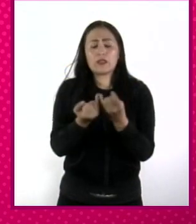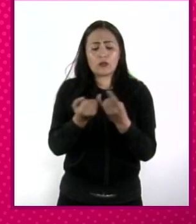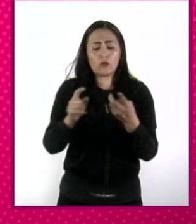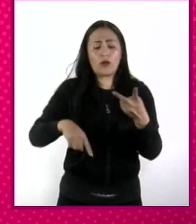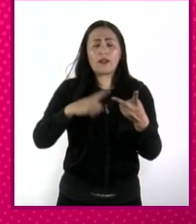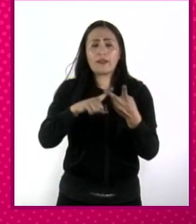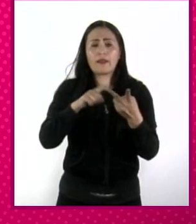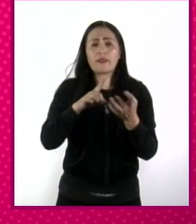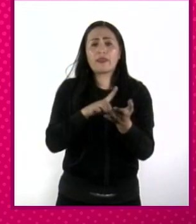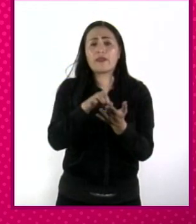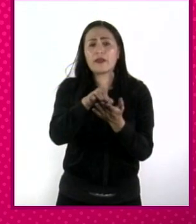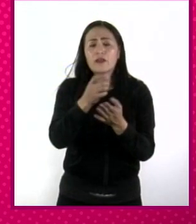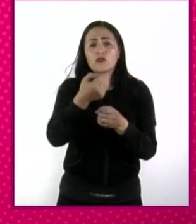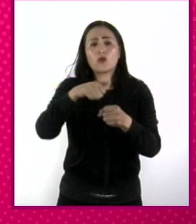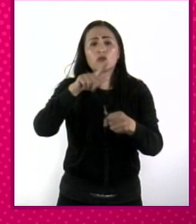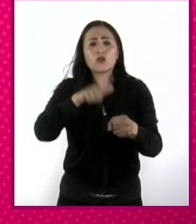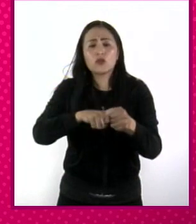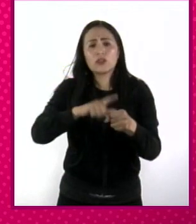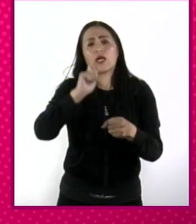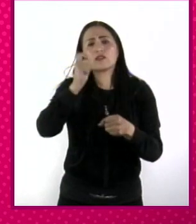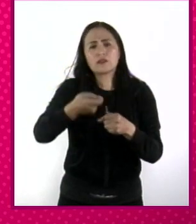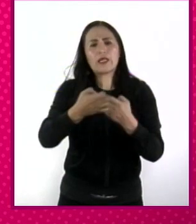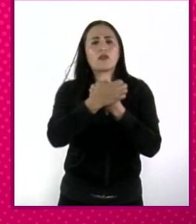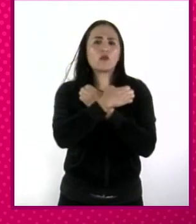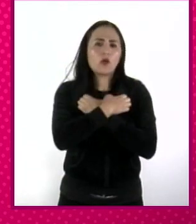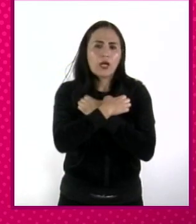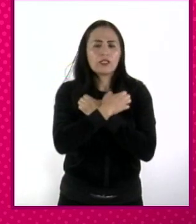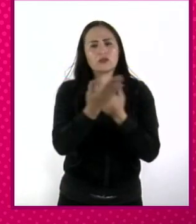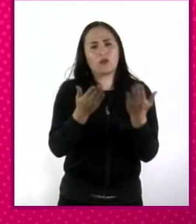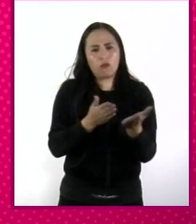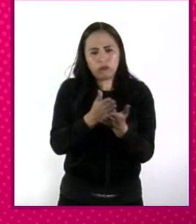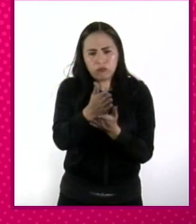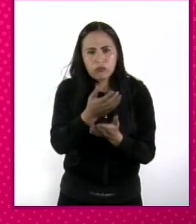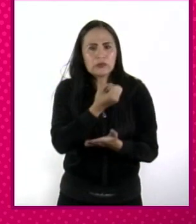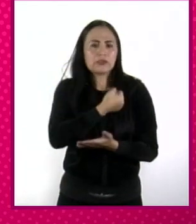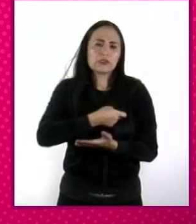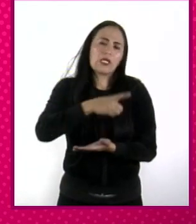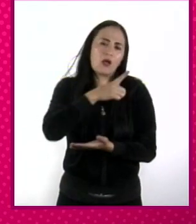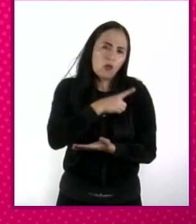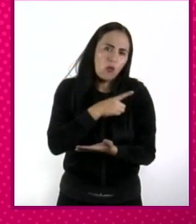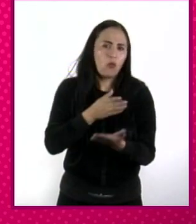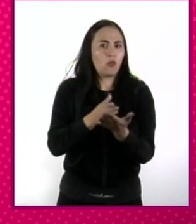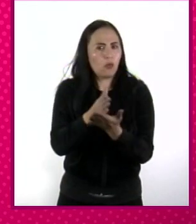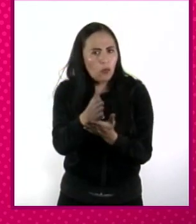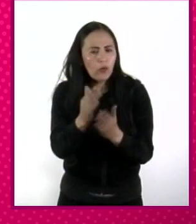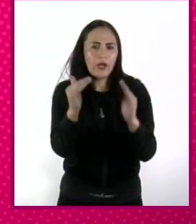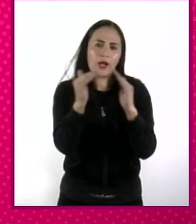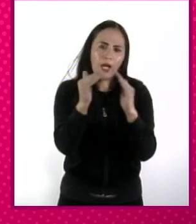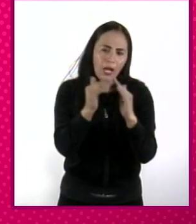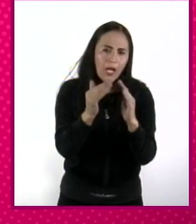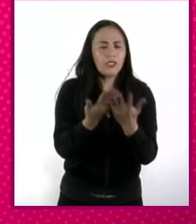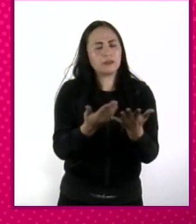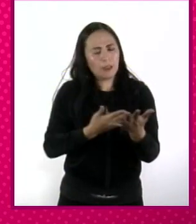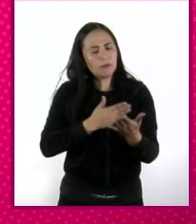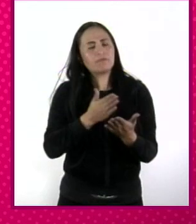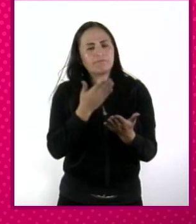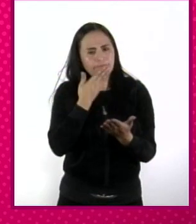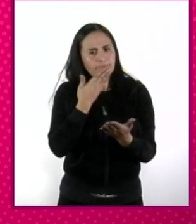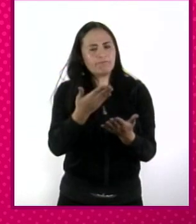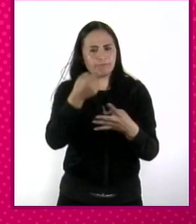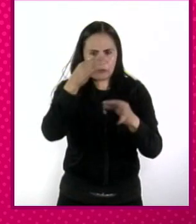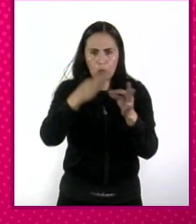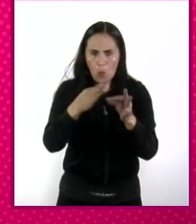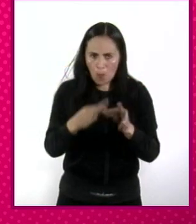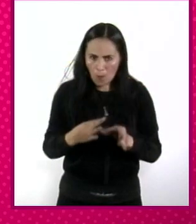derechos sociales, es decir, el derecho a la educación, el derecho a la salud, el derecho a la vivienda, el derecho